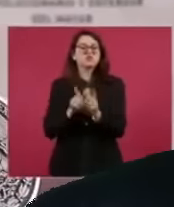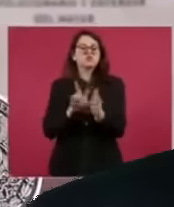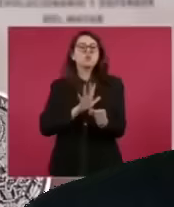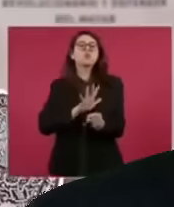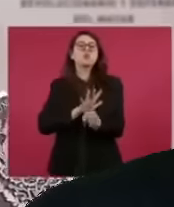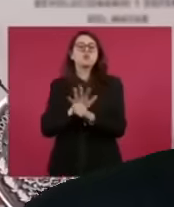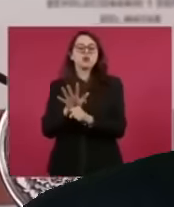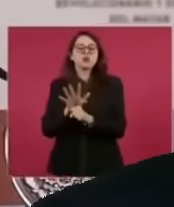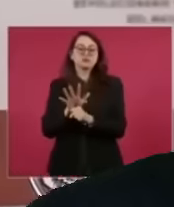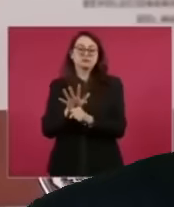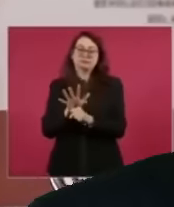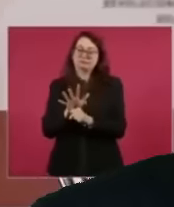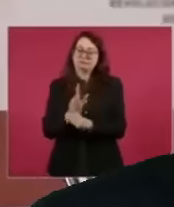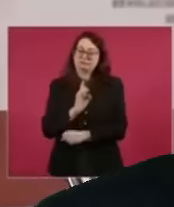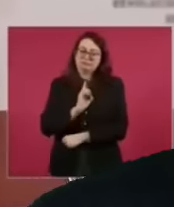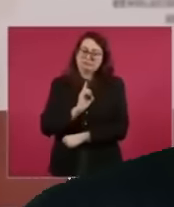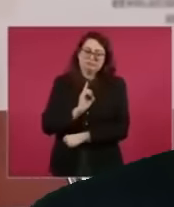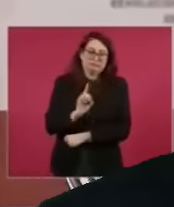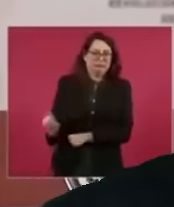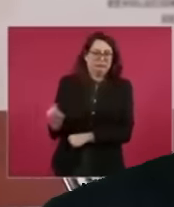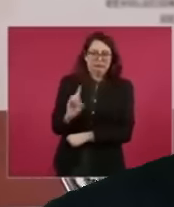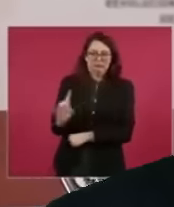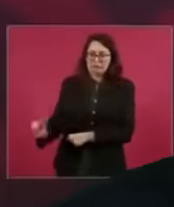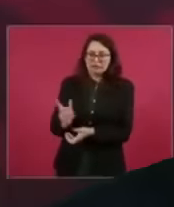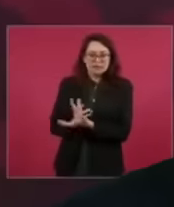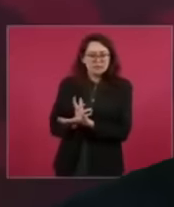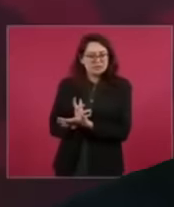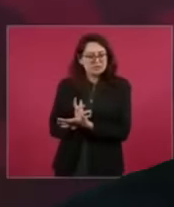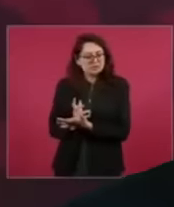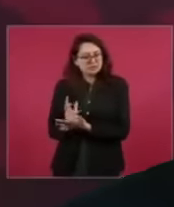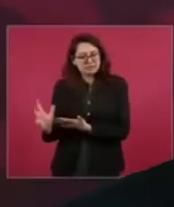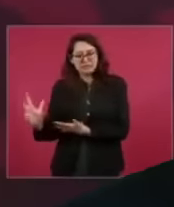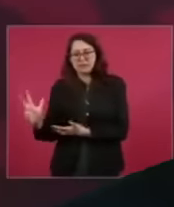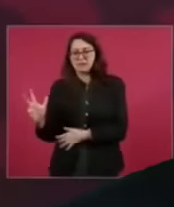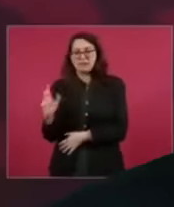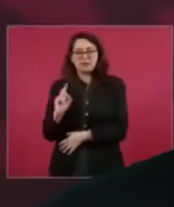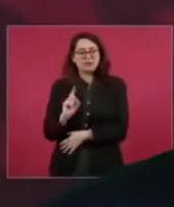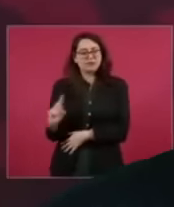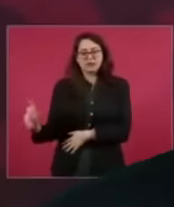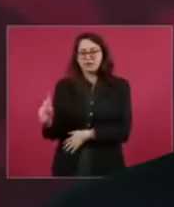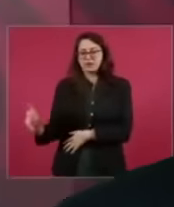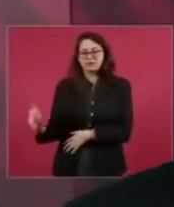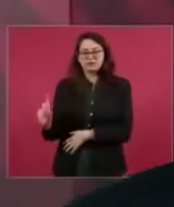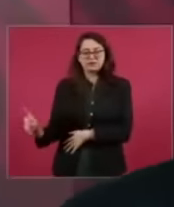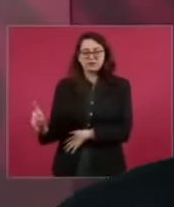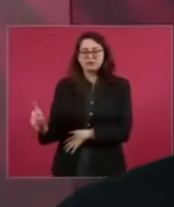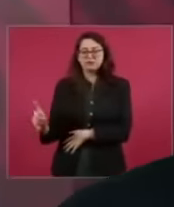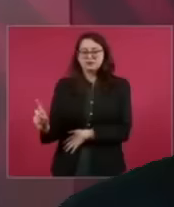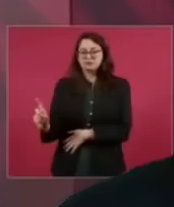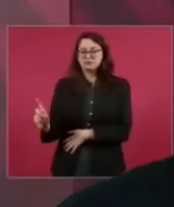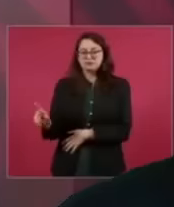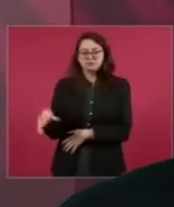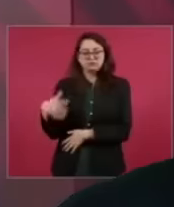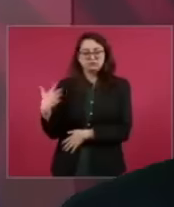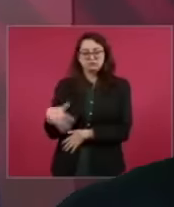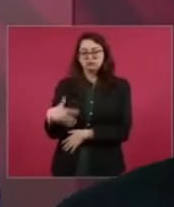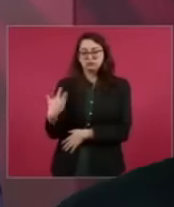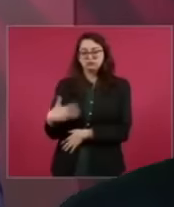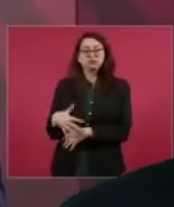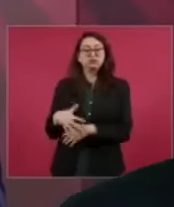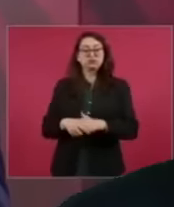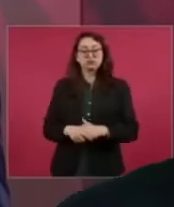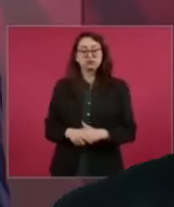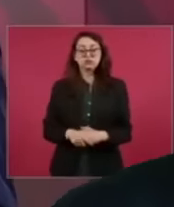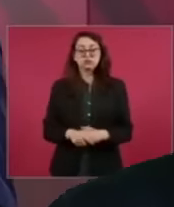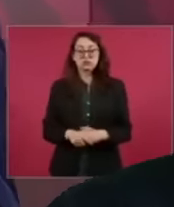complicidad de un gobierno con el crimen organizado malas decisiones económicas etcétera este gobierno ha sido un asco y no le queda culpar